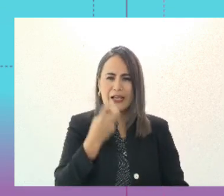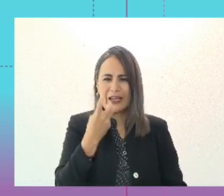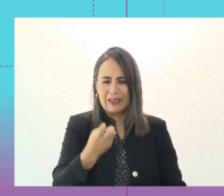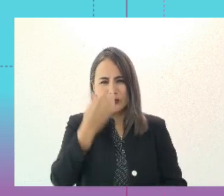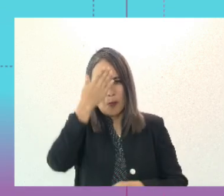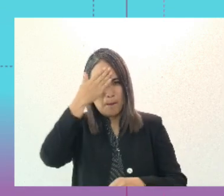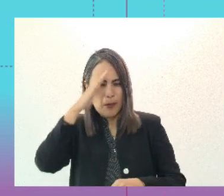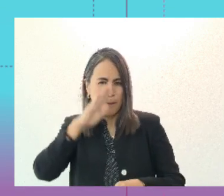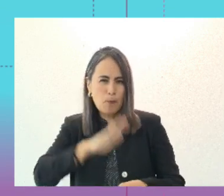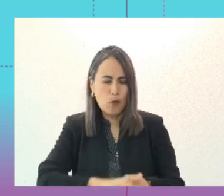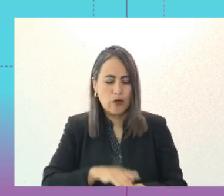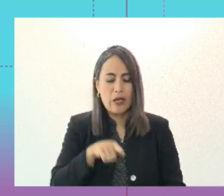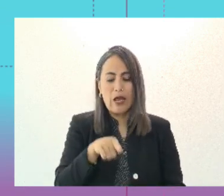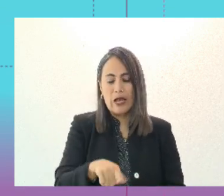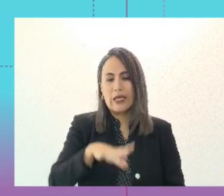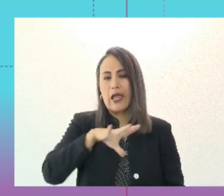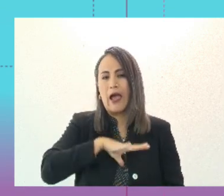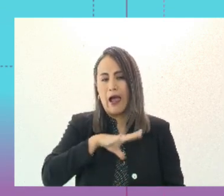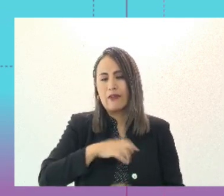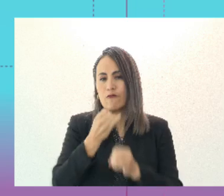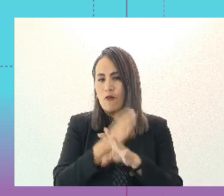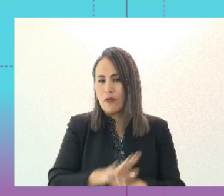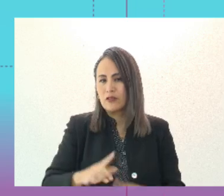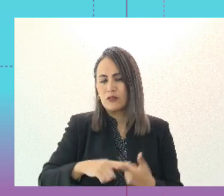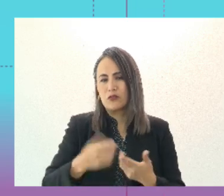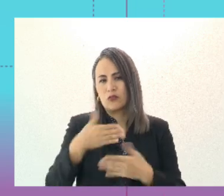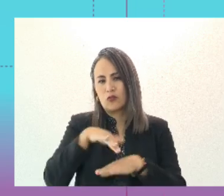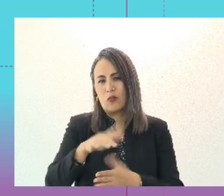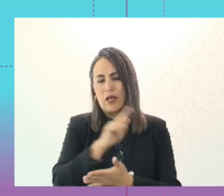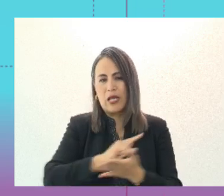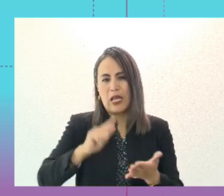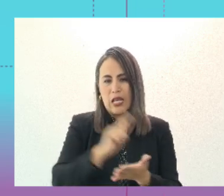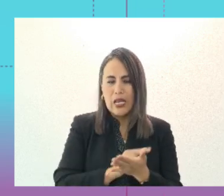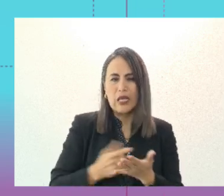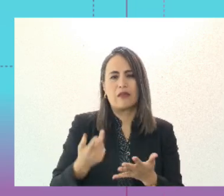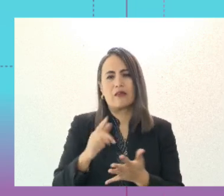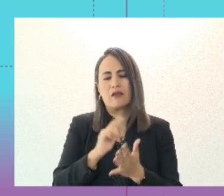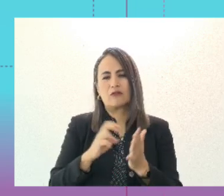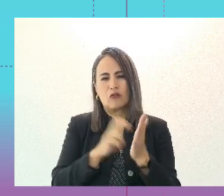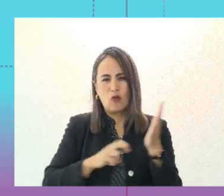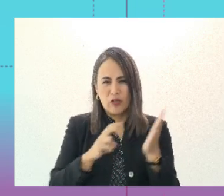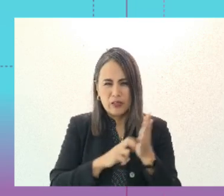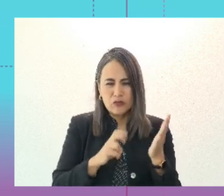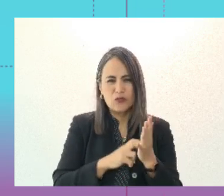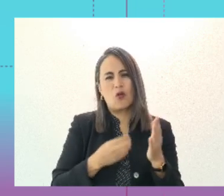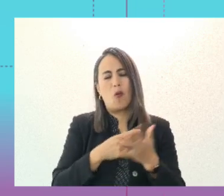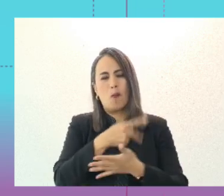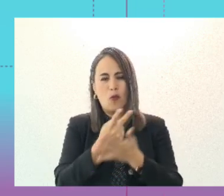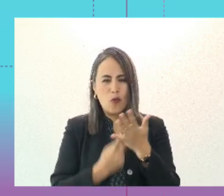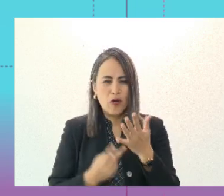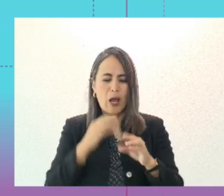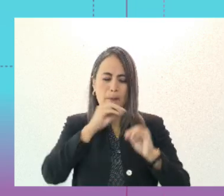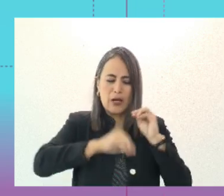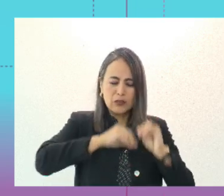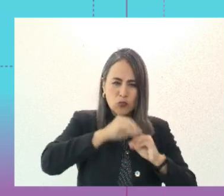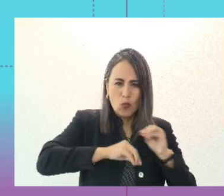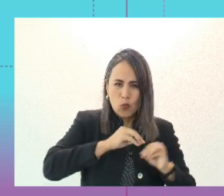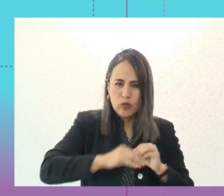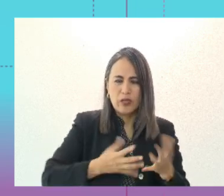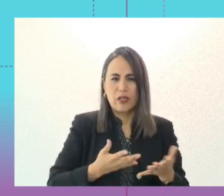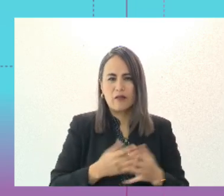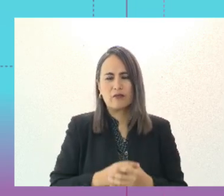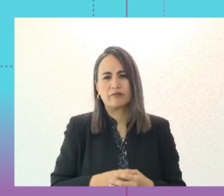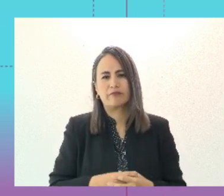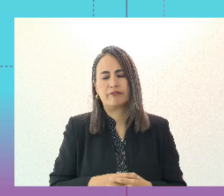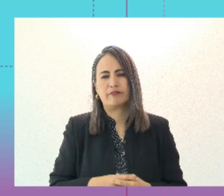contienen información vital sobre leyes, políticas, decisiones administrativas, programas que se implementan